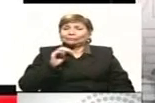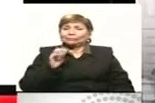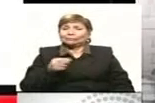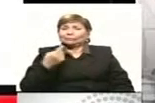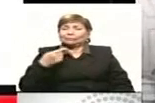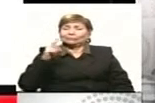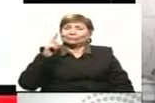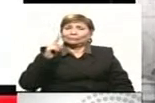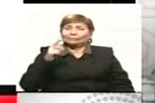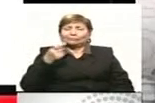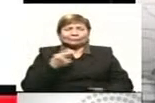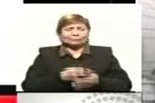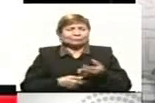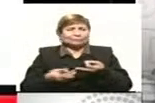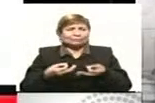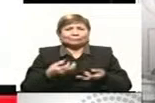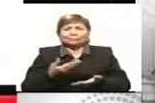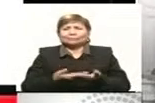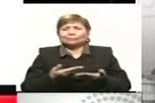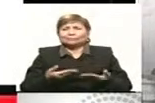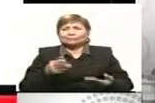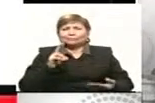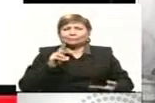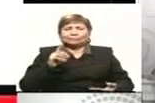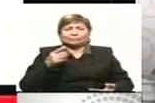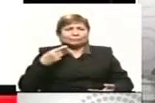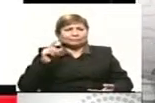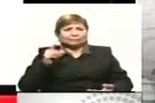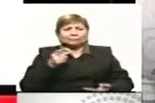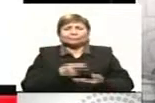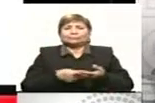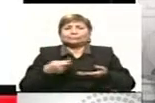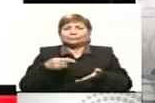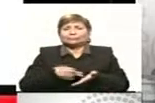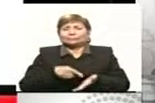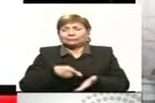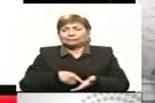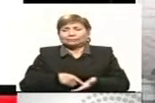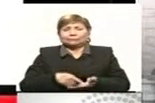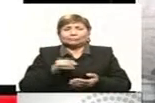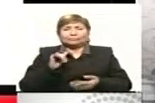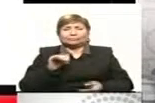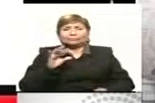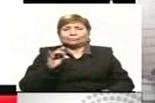34.772 millones, pero básicamente porque tenemos 21.000 millones de soles de pago de la deuda y